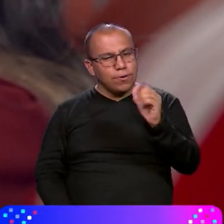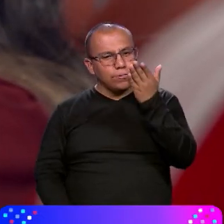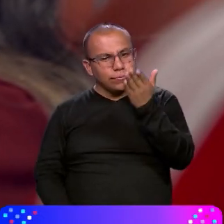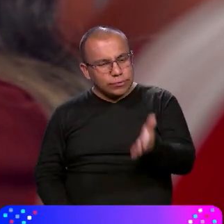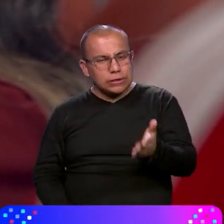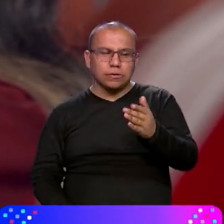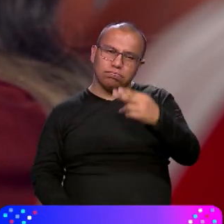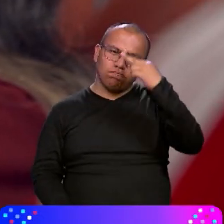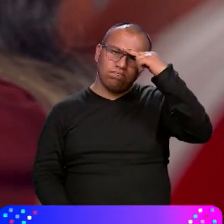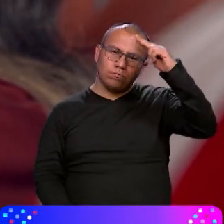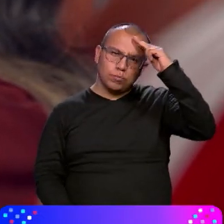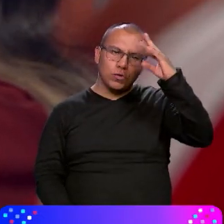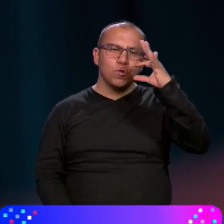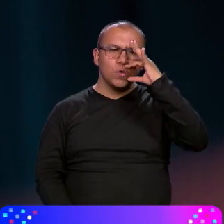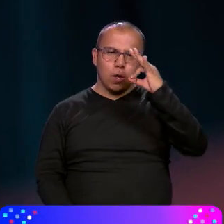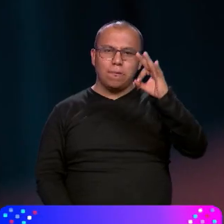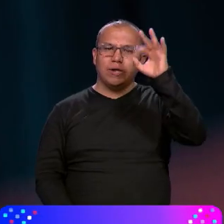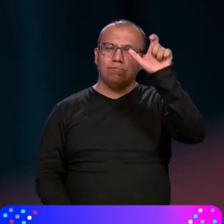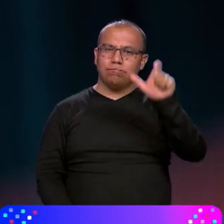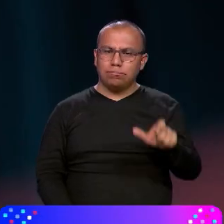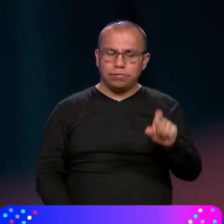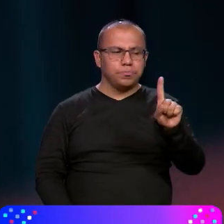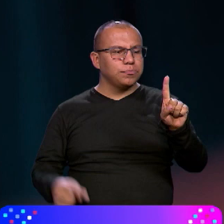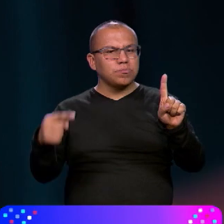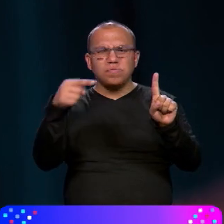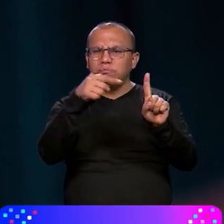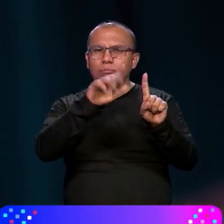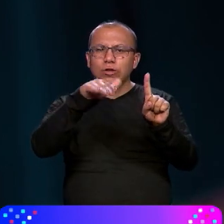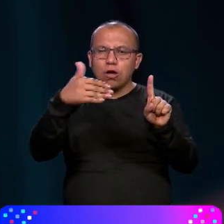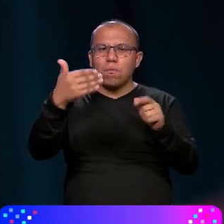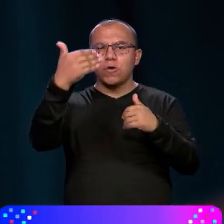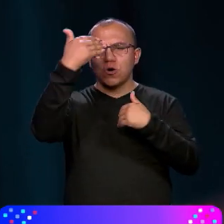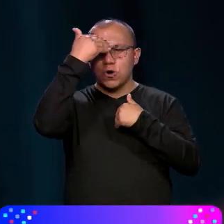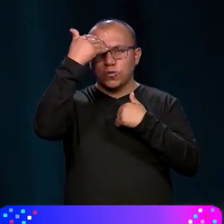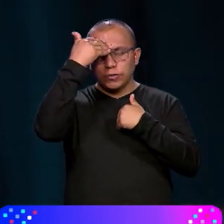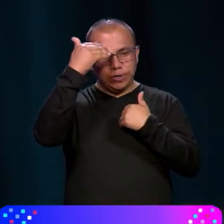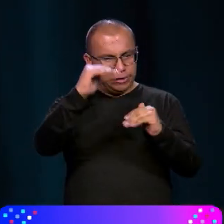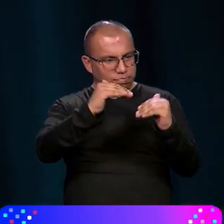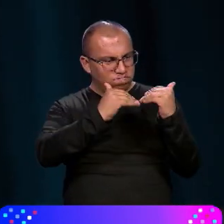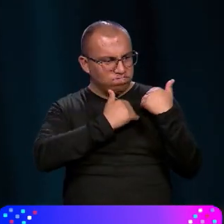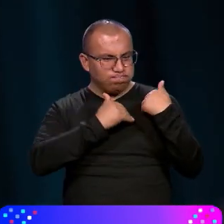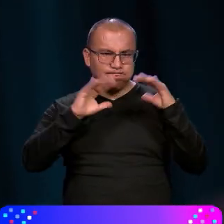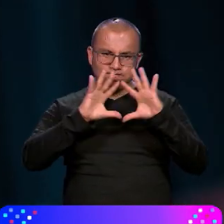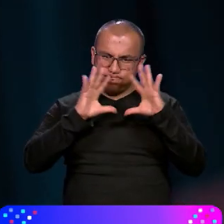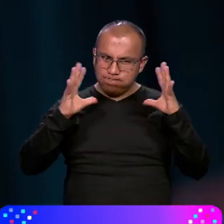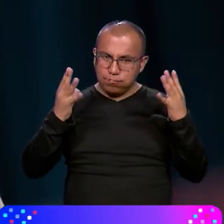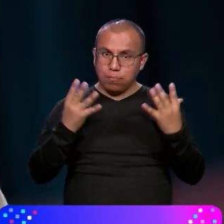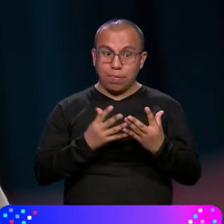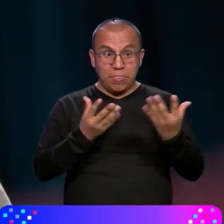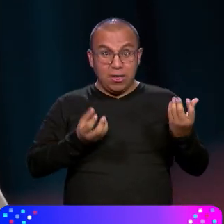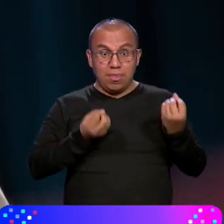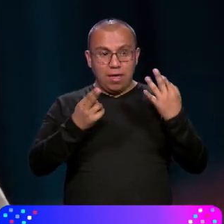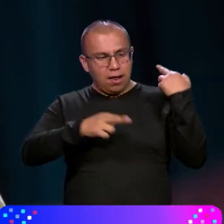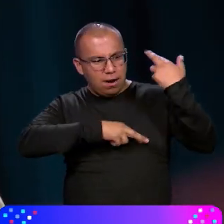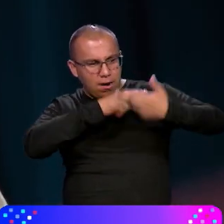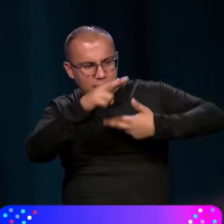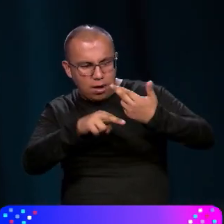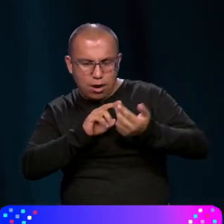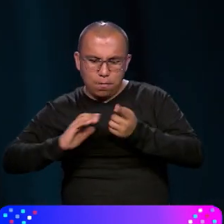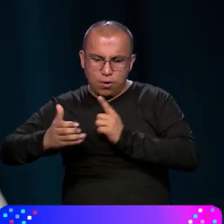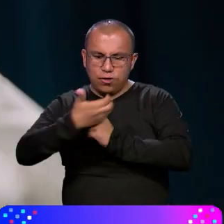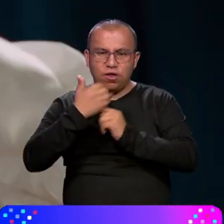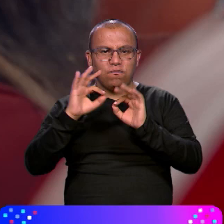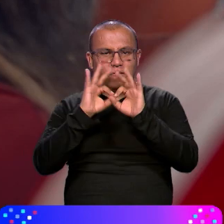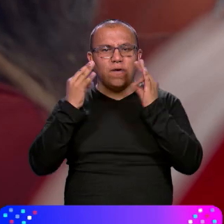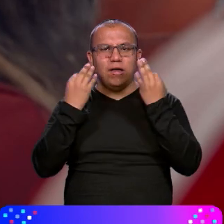su lectura yo veo un hombre. Un hombre consciente de su misión en este planeta, de proveer, procrear y proteger a su